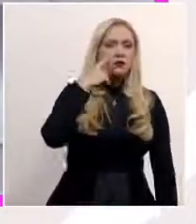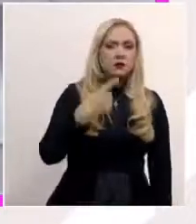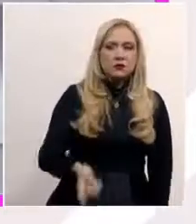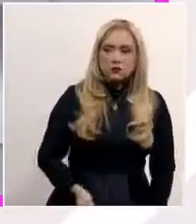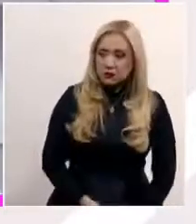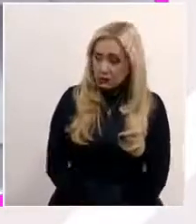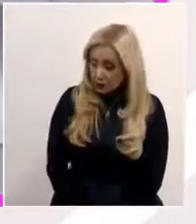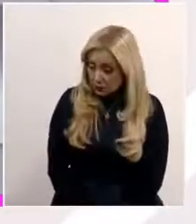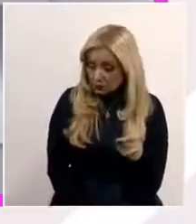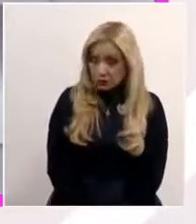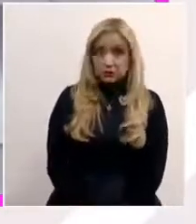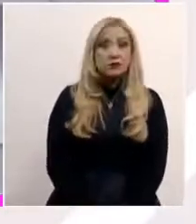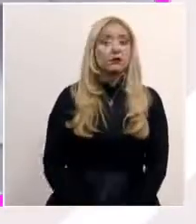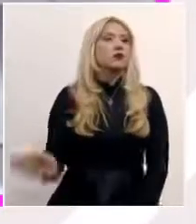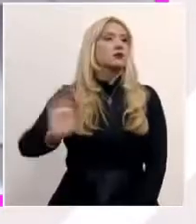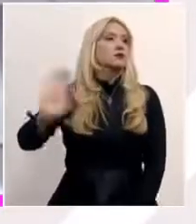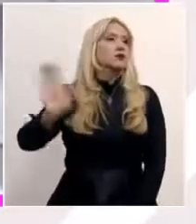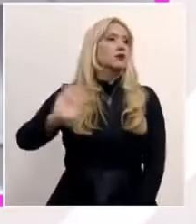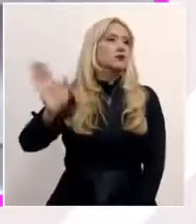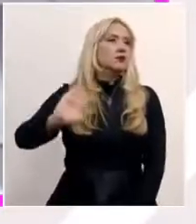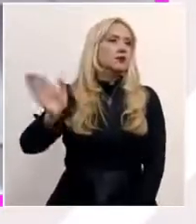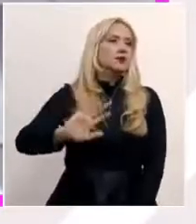sorprendentemente deja de contratar, ¿no?